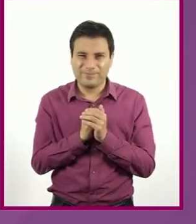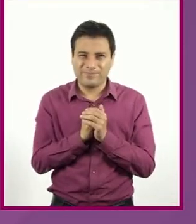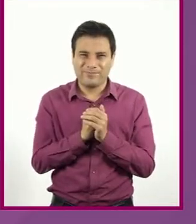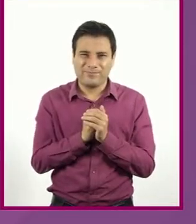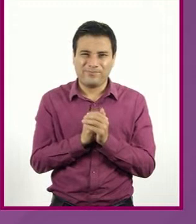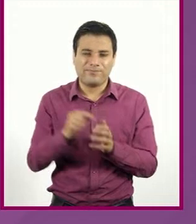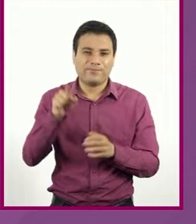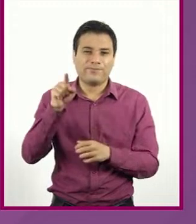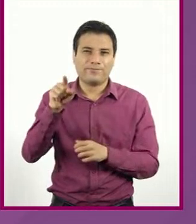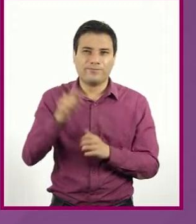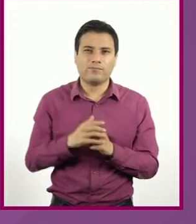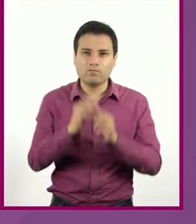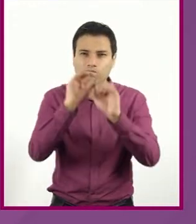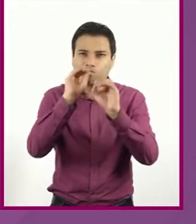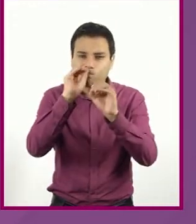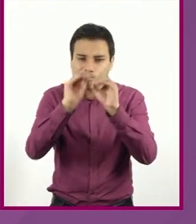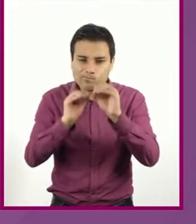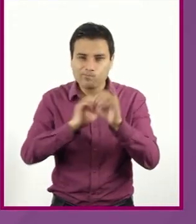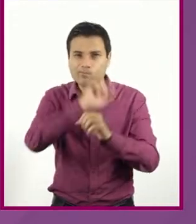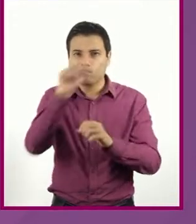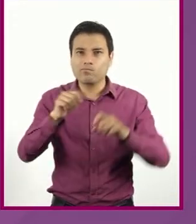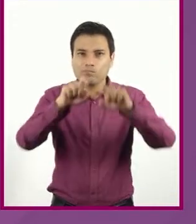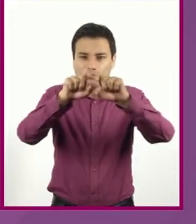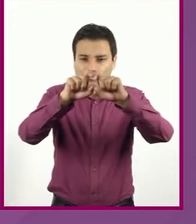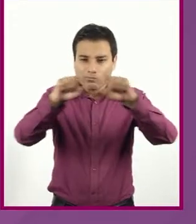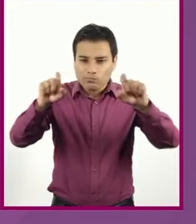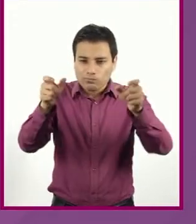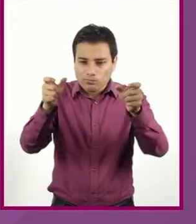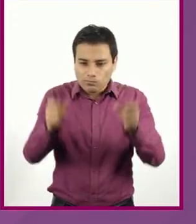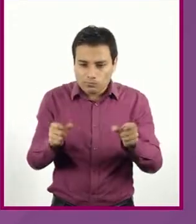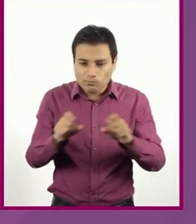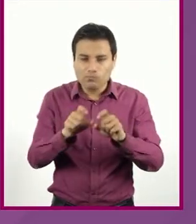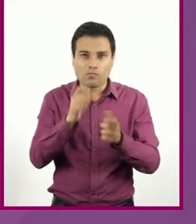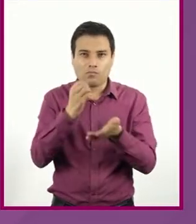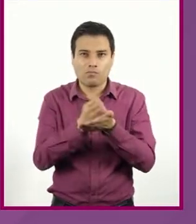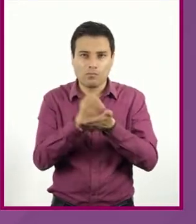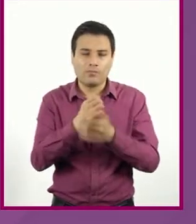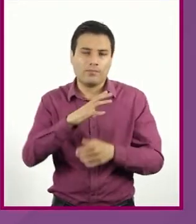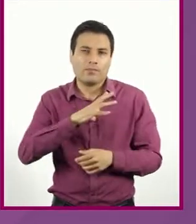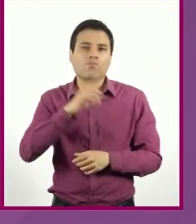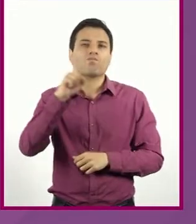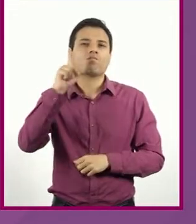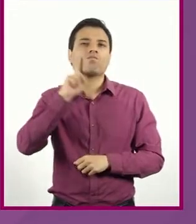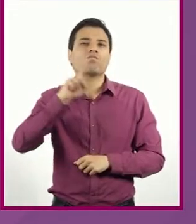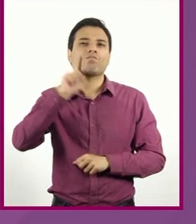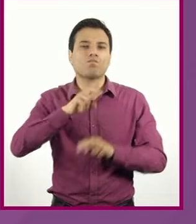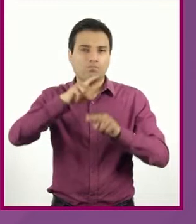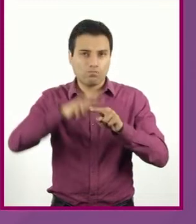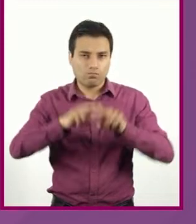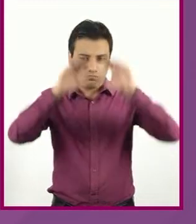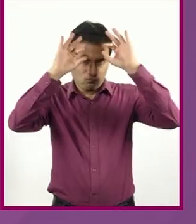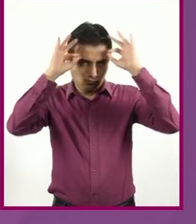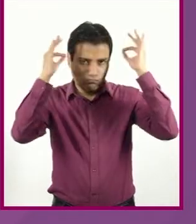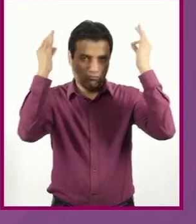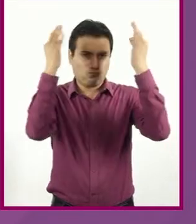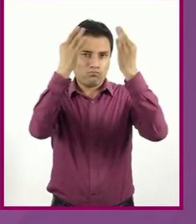había hecho un marco dorado. Representaba una dama sentada muy erguida, con sombrero y boa de